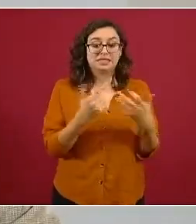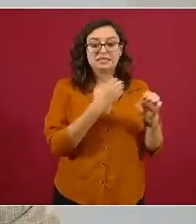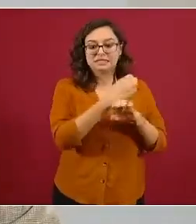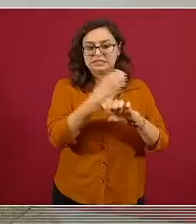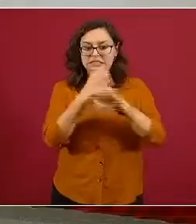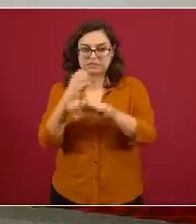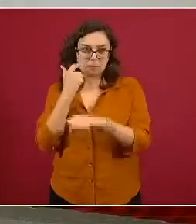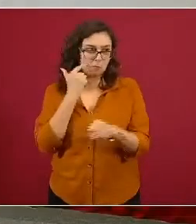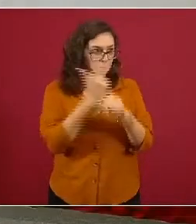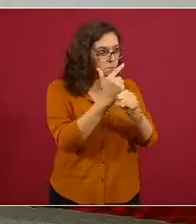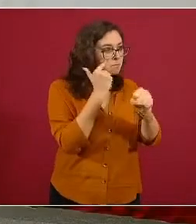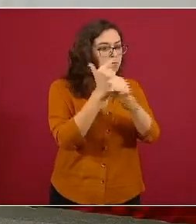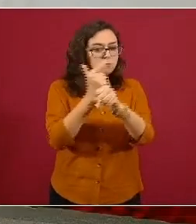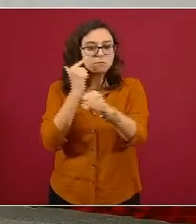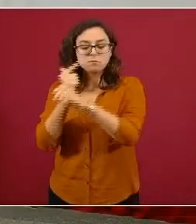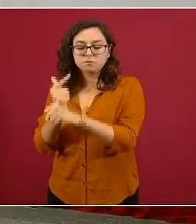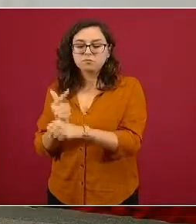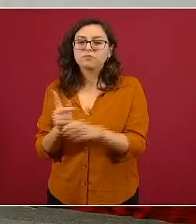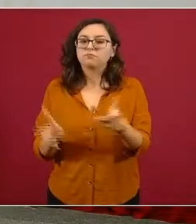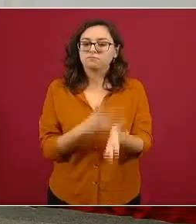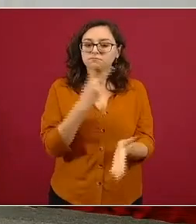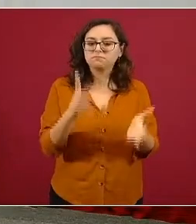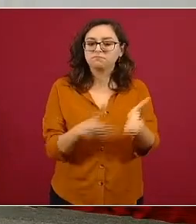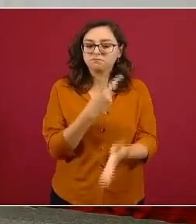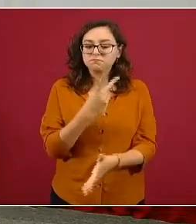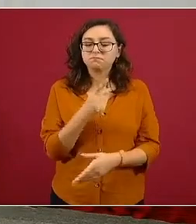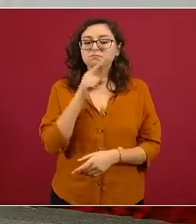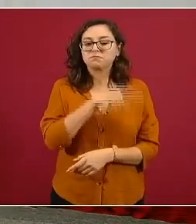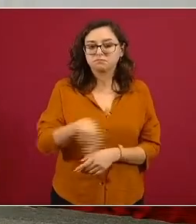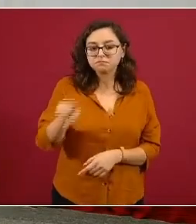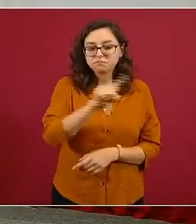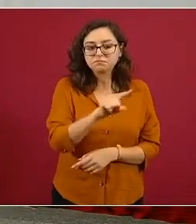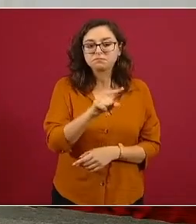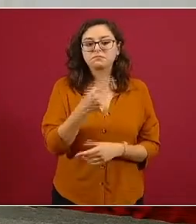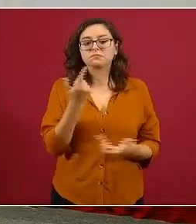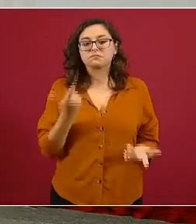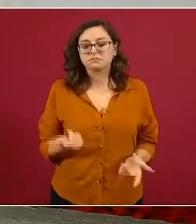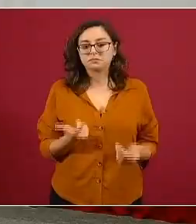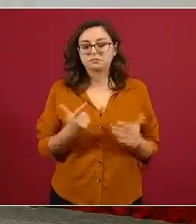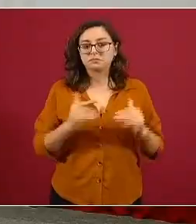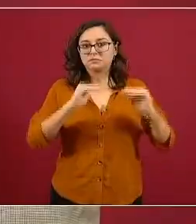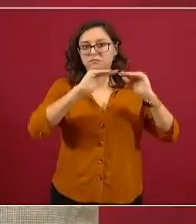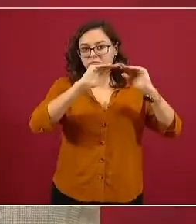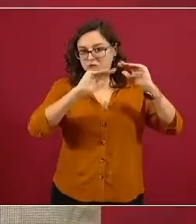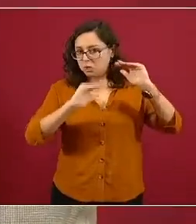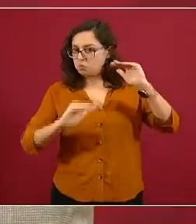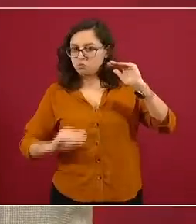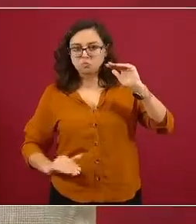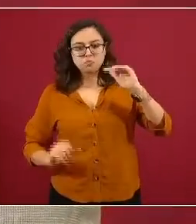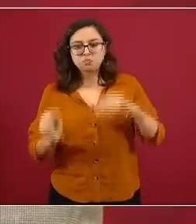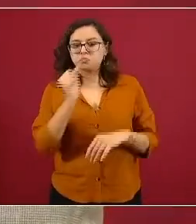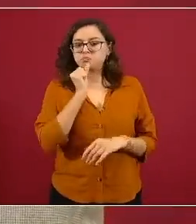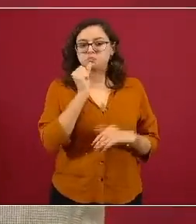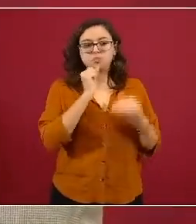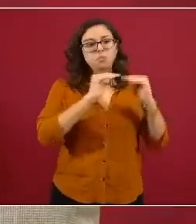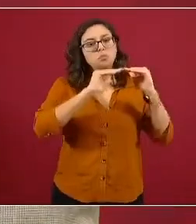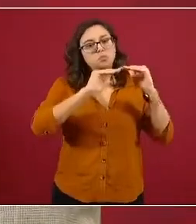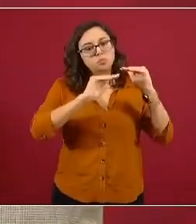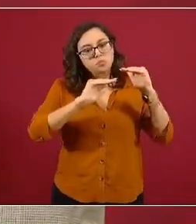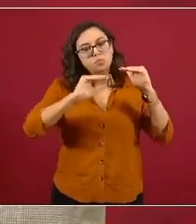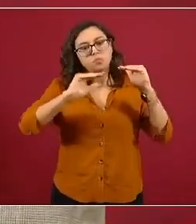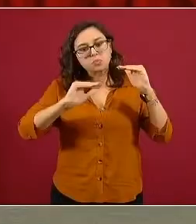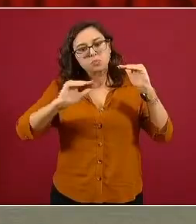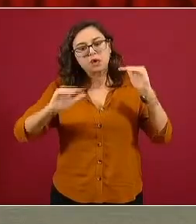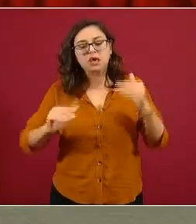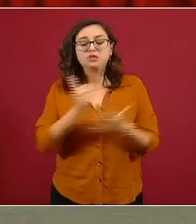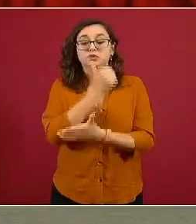estado presentando periódicamente, que todavía tienen o bien una etapa de meseta, como la Ciudad de México, como